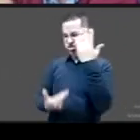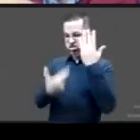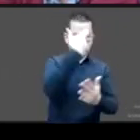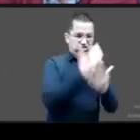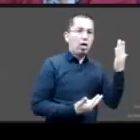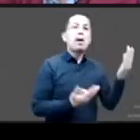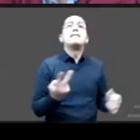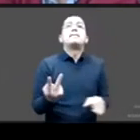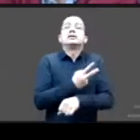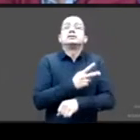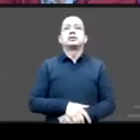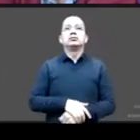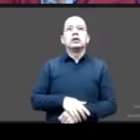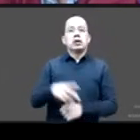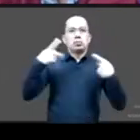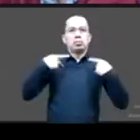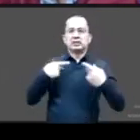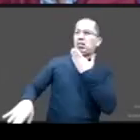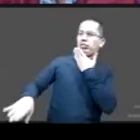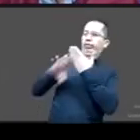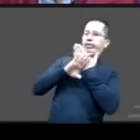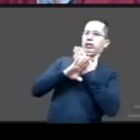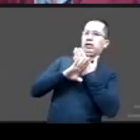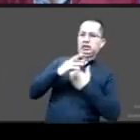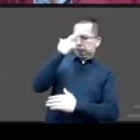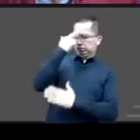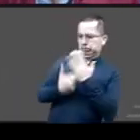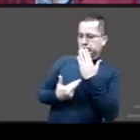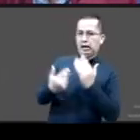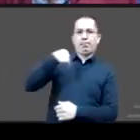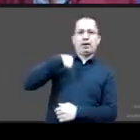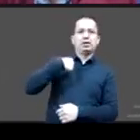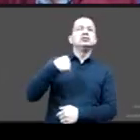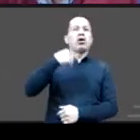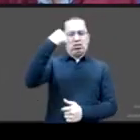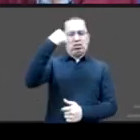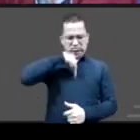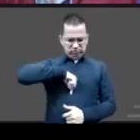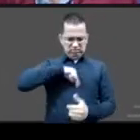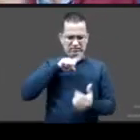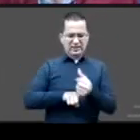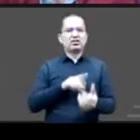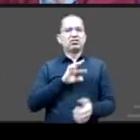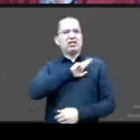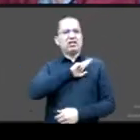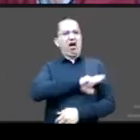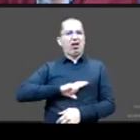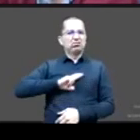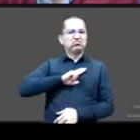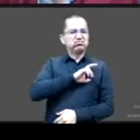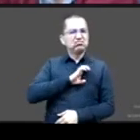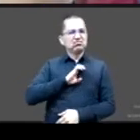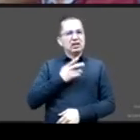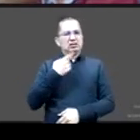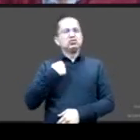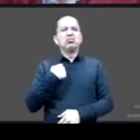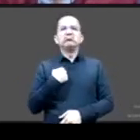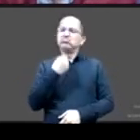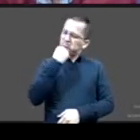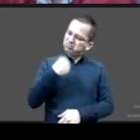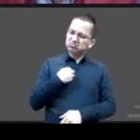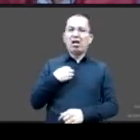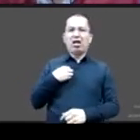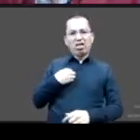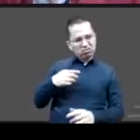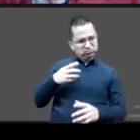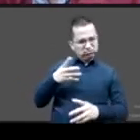violencia en un círculo vicioso que solamente podemos romper si reflexionamos sobre los hechos sobre los sucesos esto lo llamamos las tres S sucesos, significados y